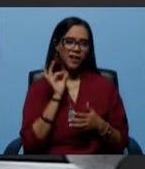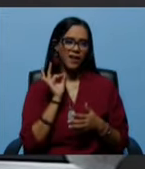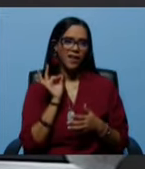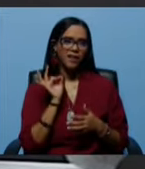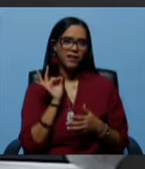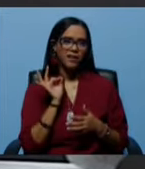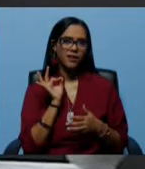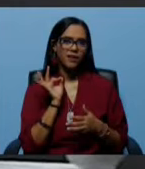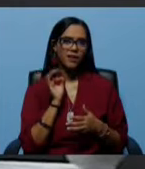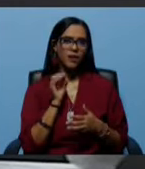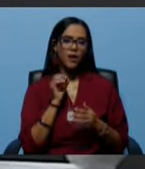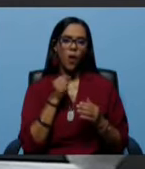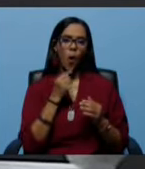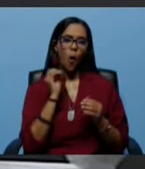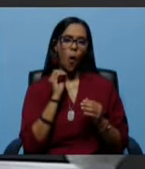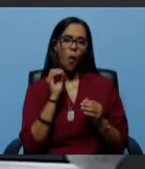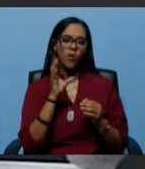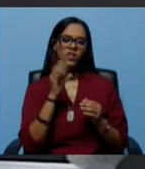diga tal cosa,